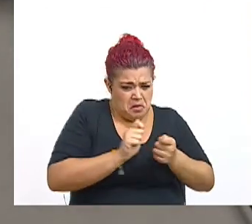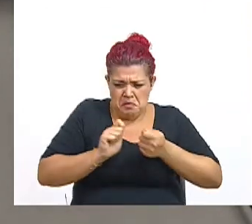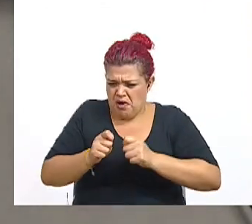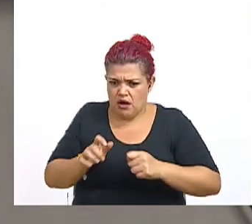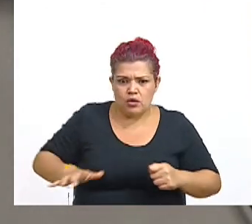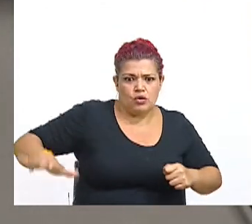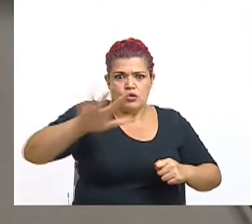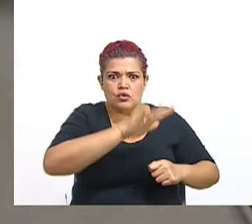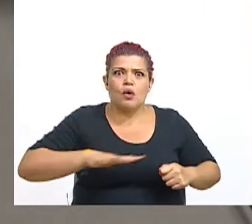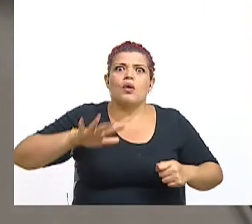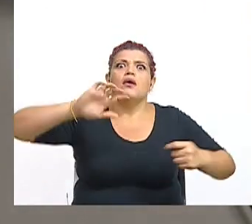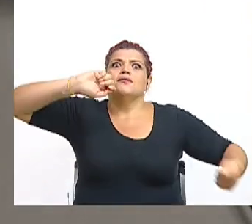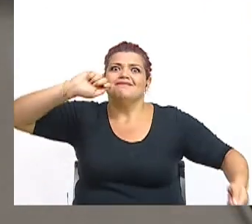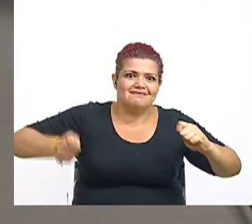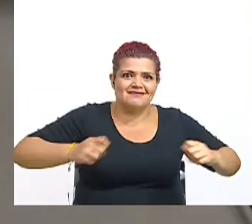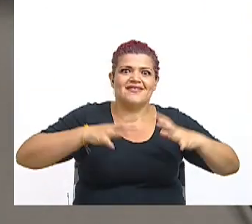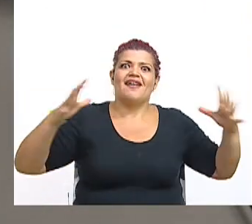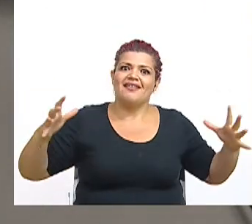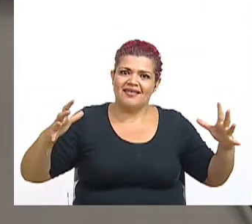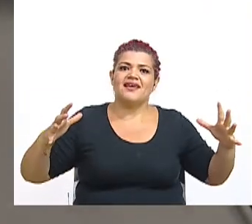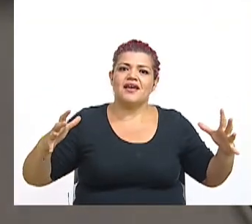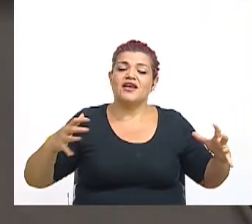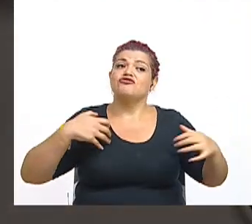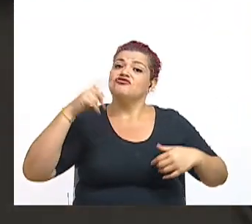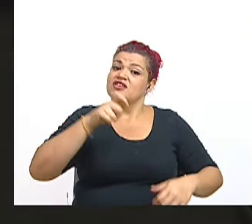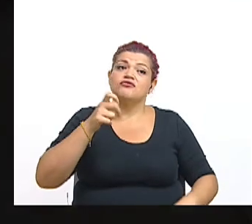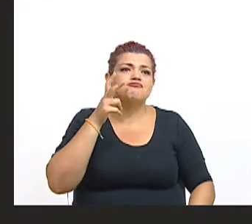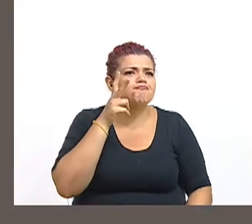acciones, tenemos que solo aprender a escuchar mejor.